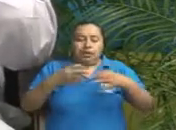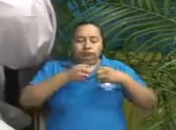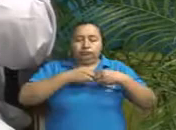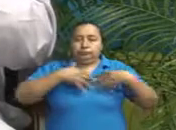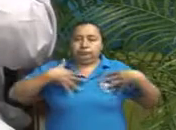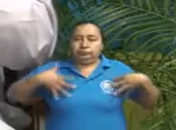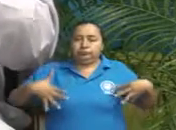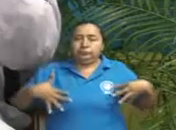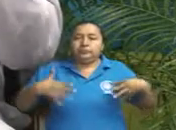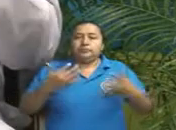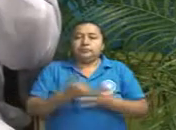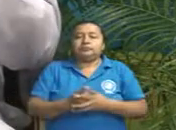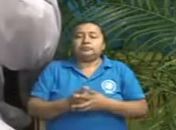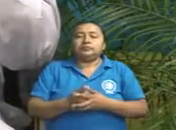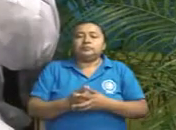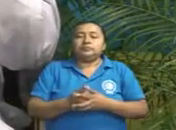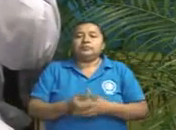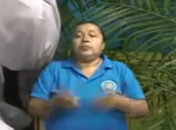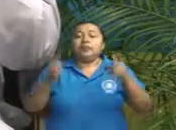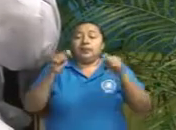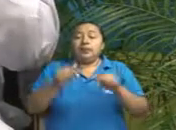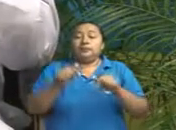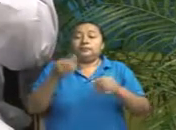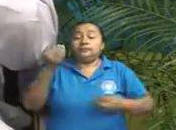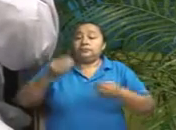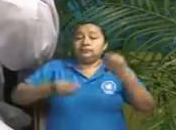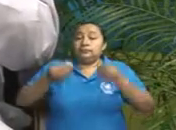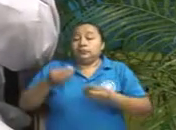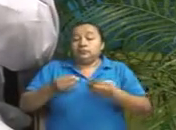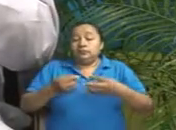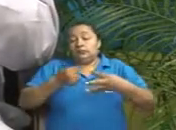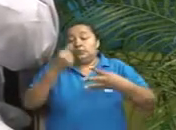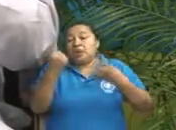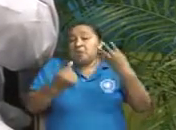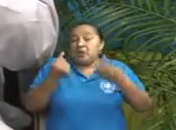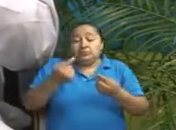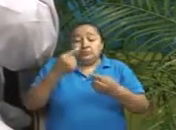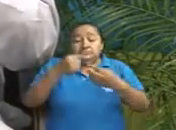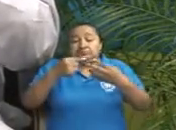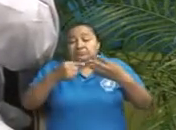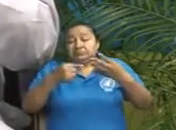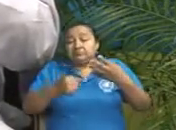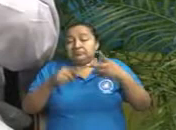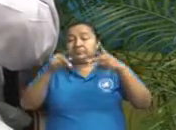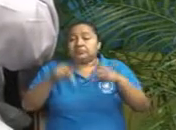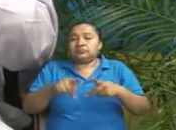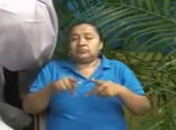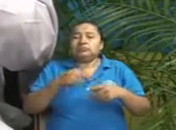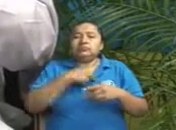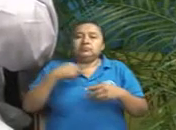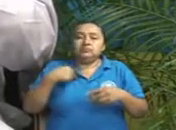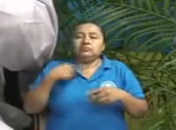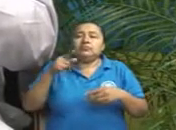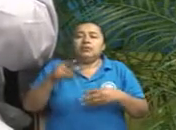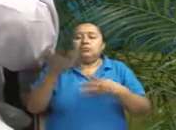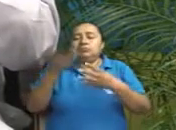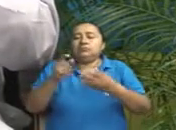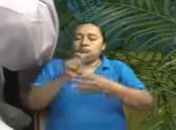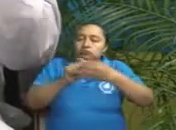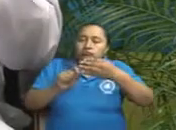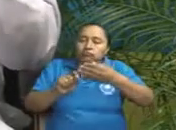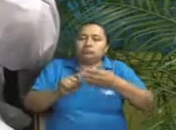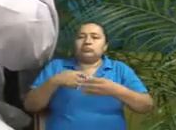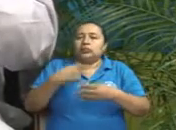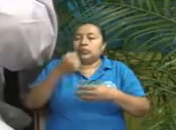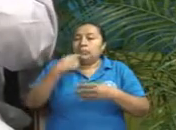regado. En dependencia del estadio en que esté esa paciente, se programa su tratamiento. El tratamiento,